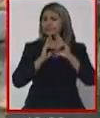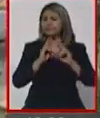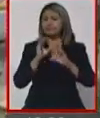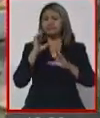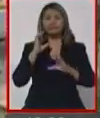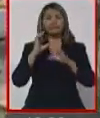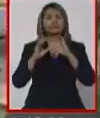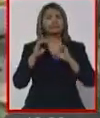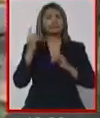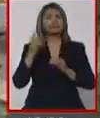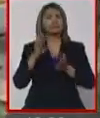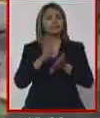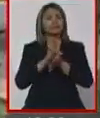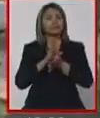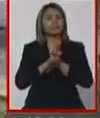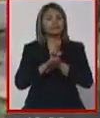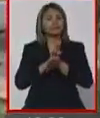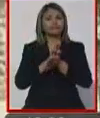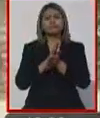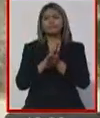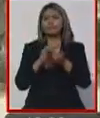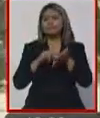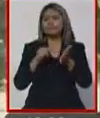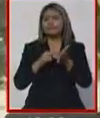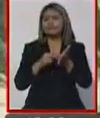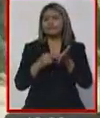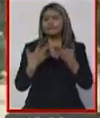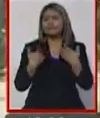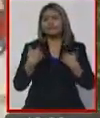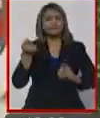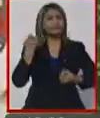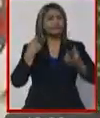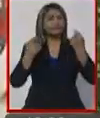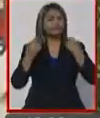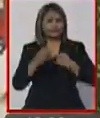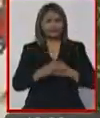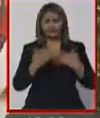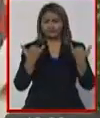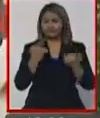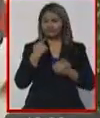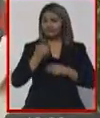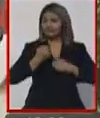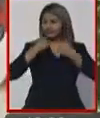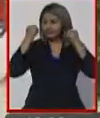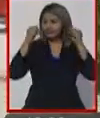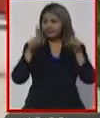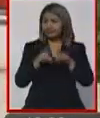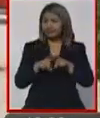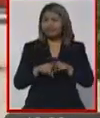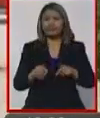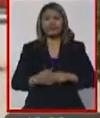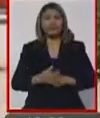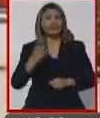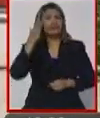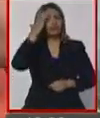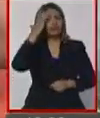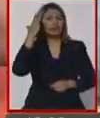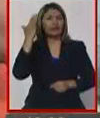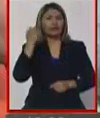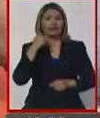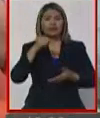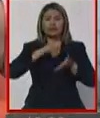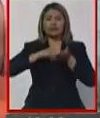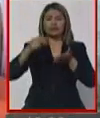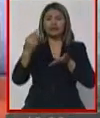respuesta, simplemente sacan sus papeles y con eso nos tienen. Y ahora estamos desesperados también, pues, por no